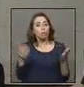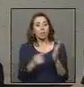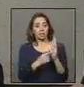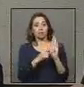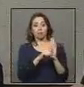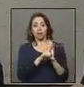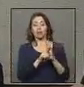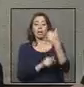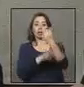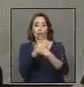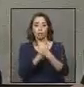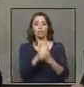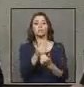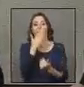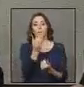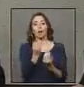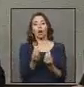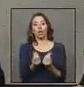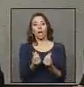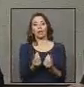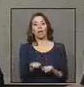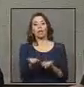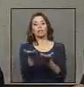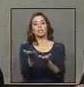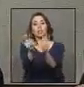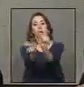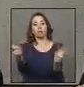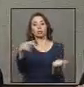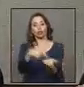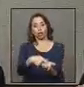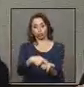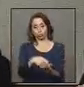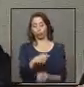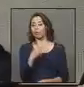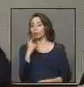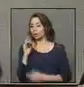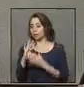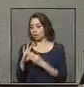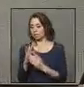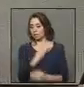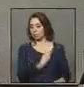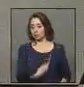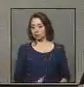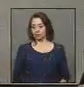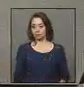y la calidad del servicio al consumidor final. Gracias, Presidente. dicho.